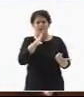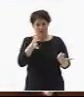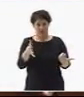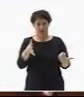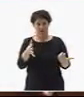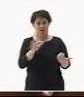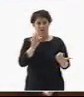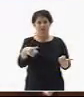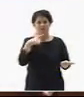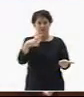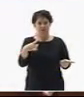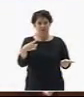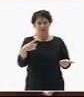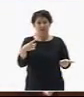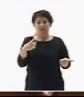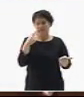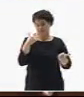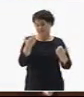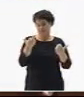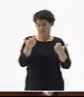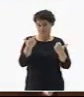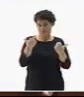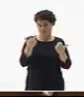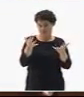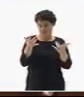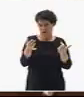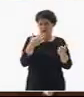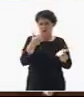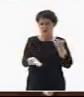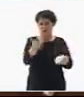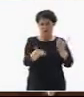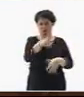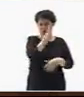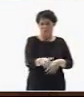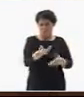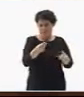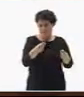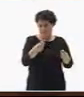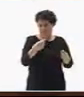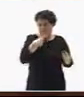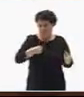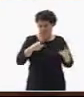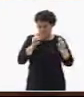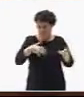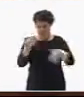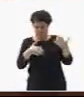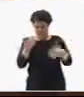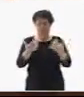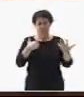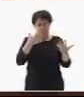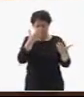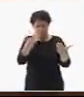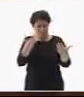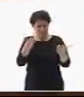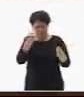Rufián. Eso me lo tomo como un halago, no como un insulto. Pero le voy a decir una